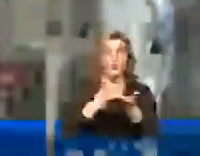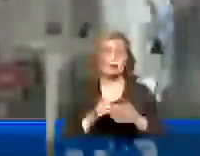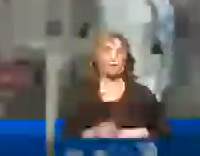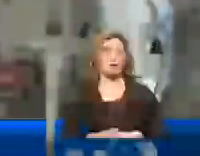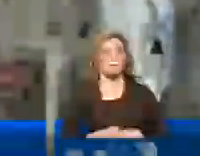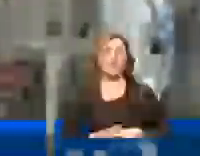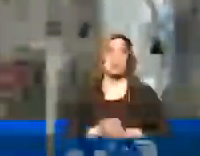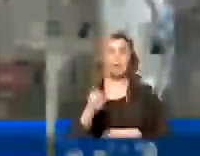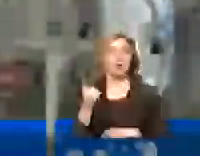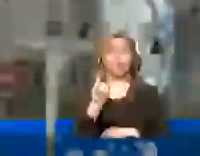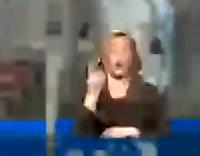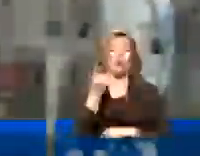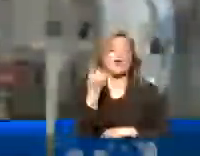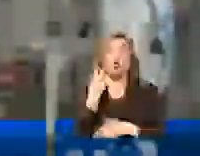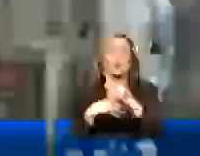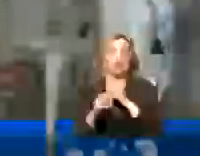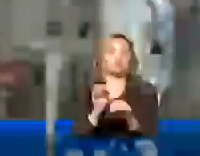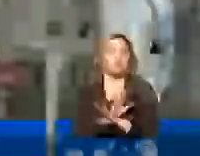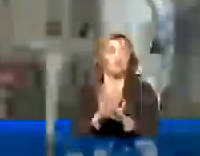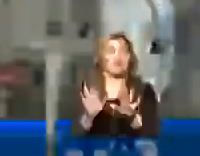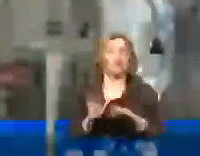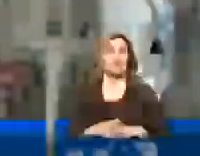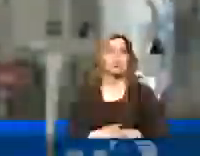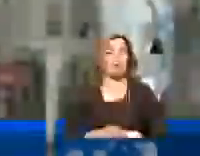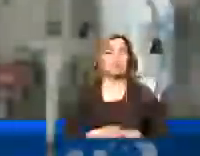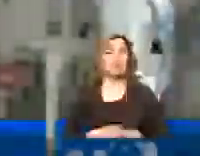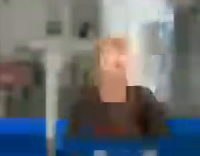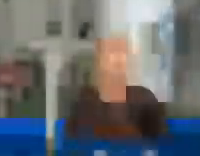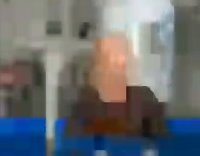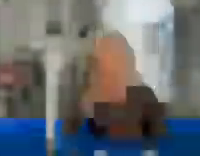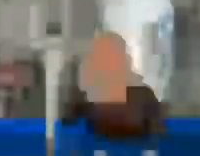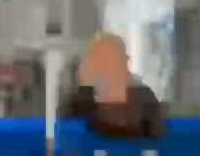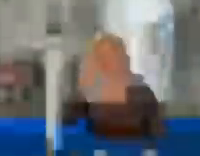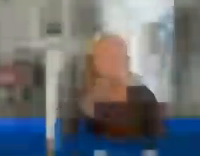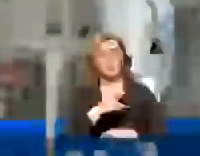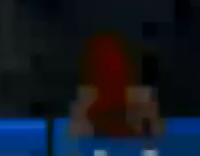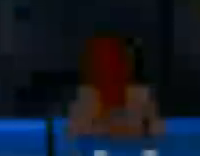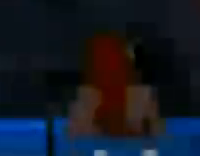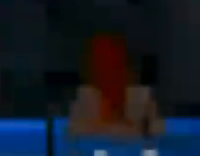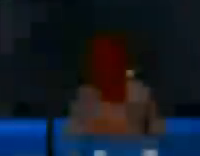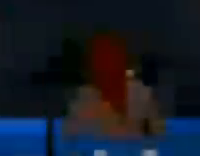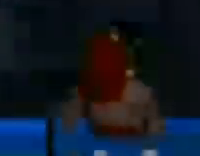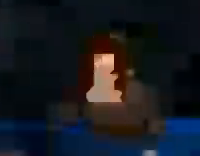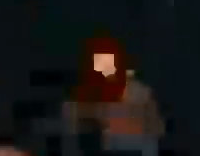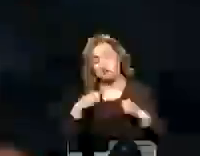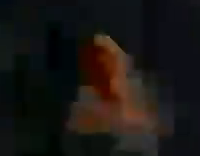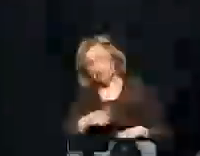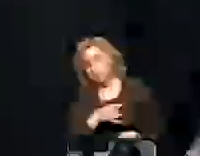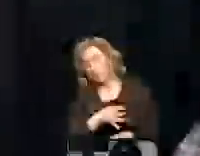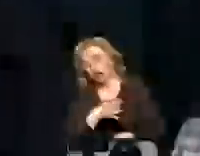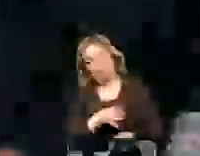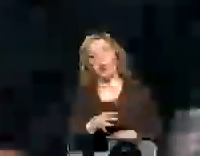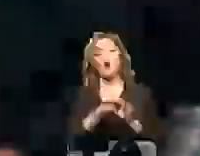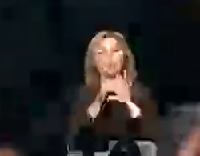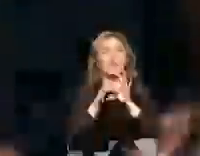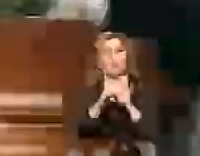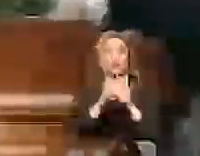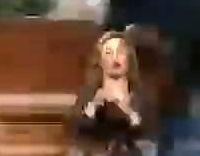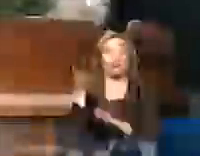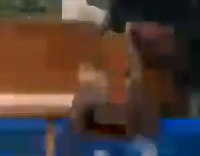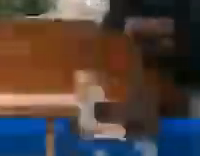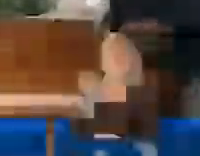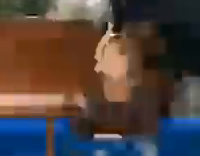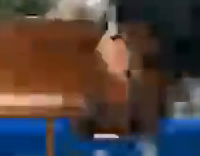Era mi chulla hijo. Dejó muchos recuerdos y no quiero acordarme nada. Compañeros y docentes de la Escuela 16 de